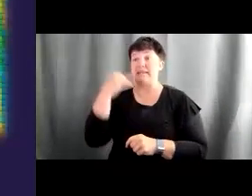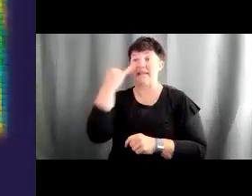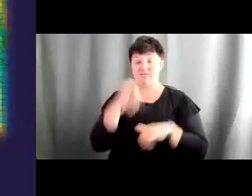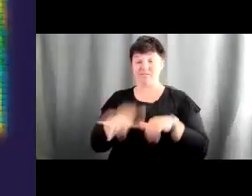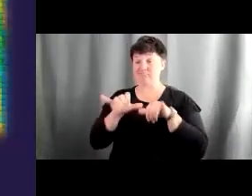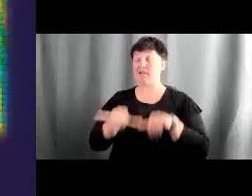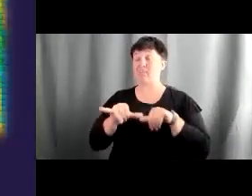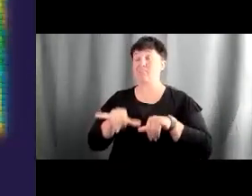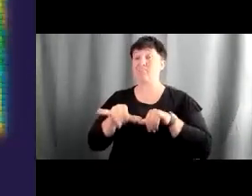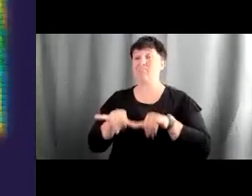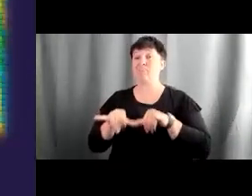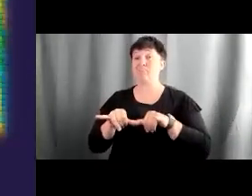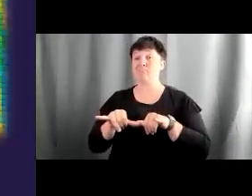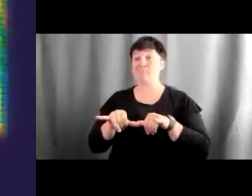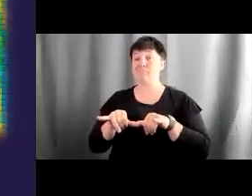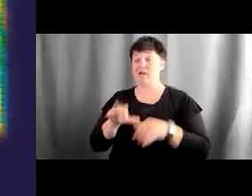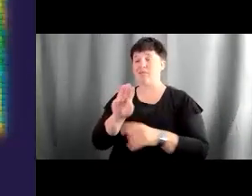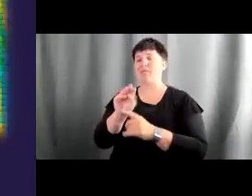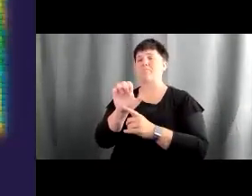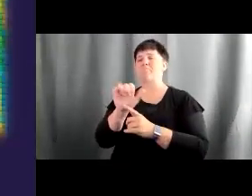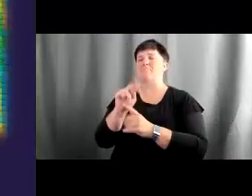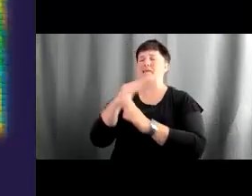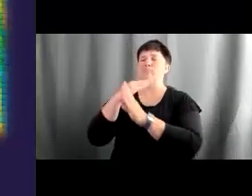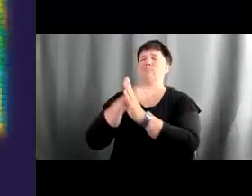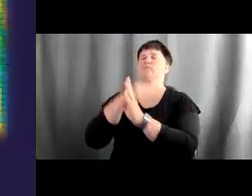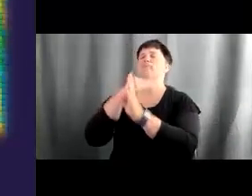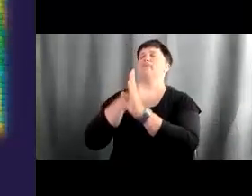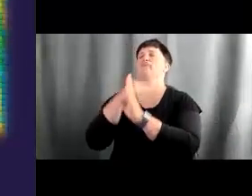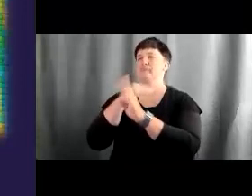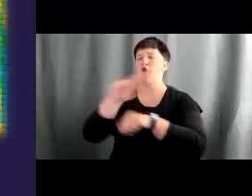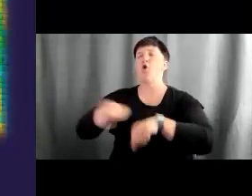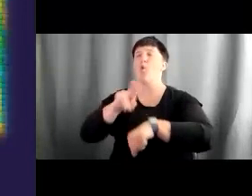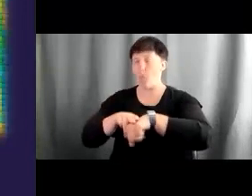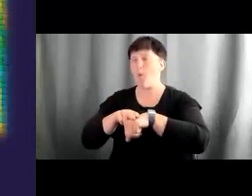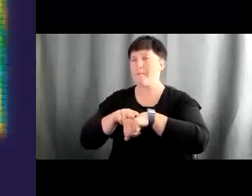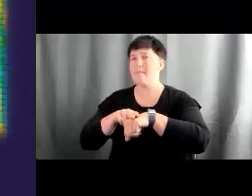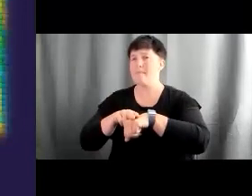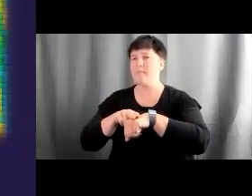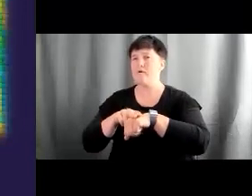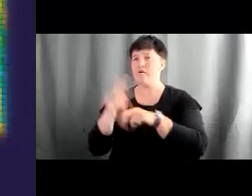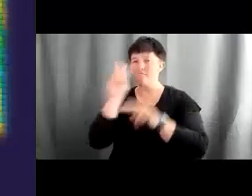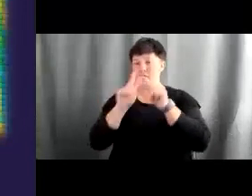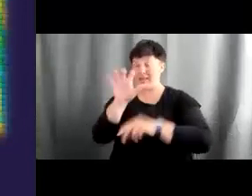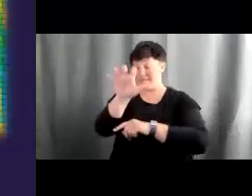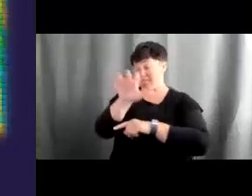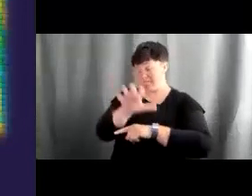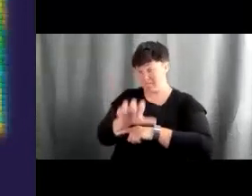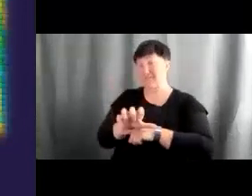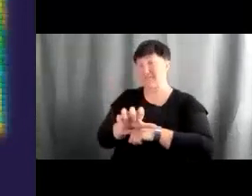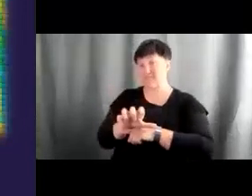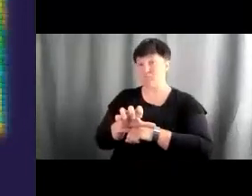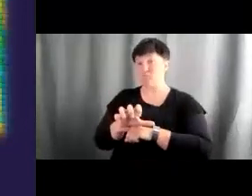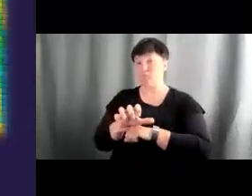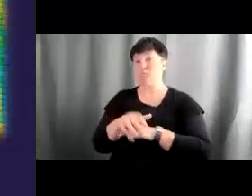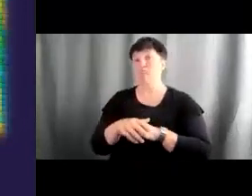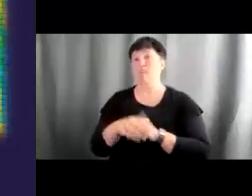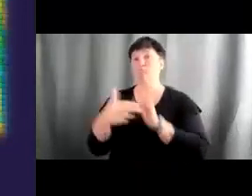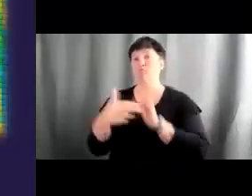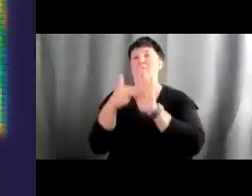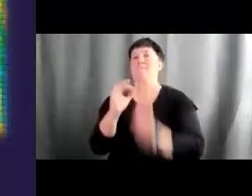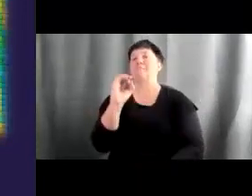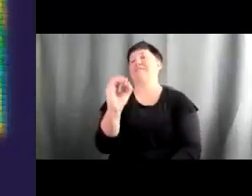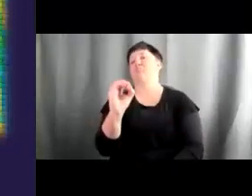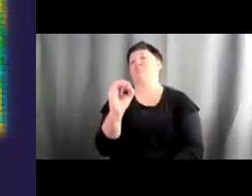mismo, el valor medio, que diríamos es el normal, para ver un píxel, entonces lo marcaríamos como 0. Lo veremos con